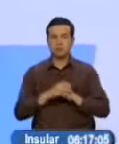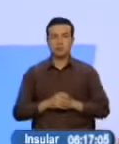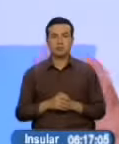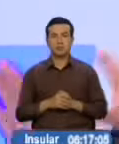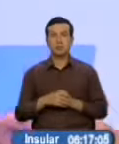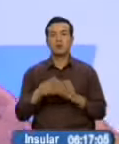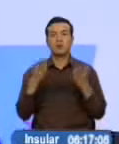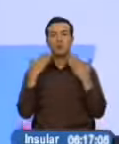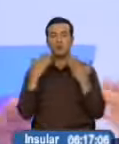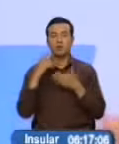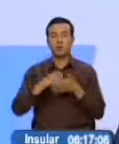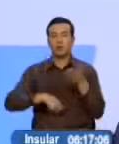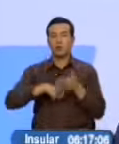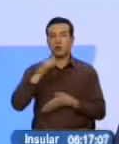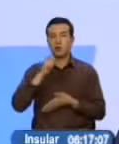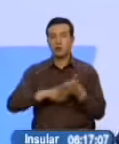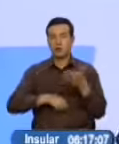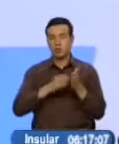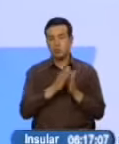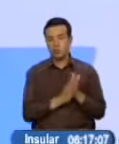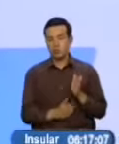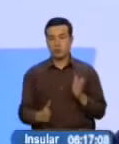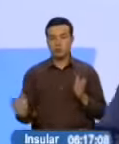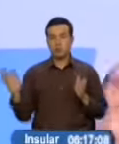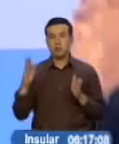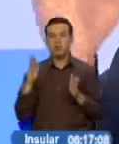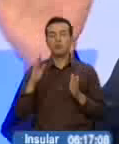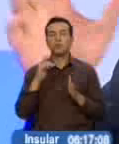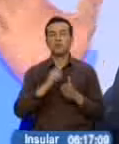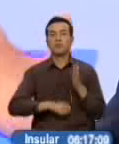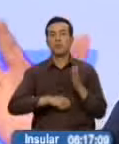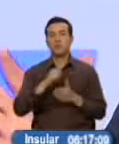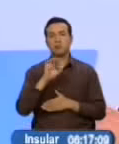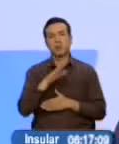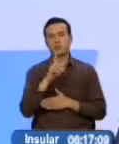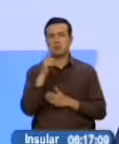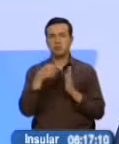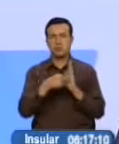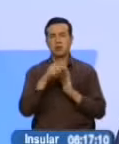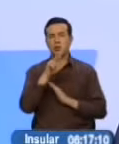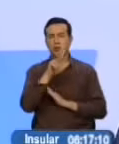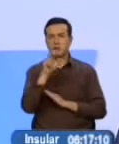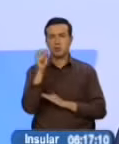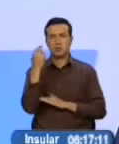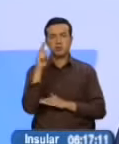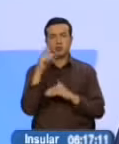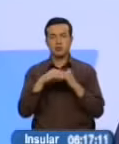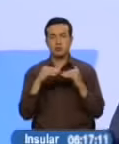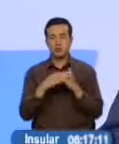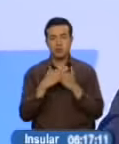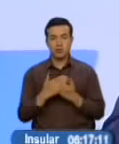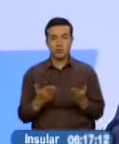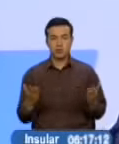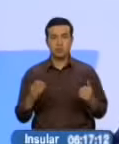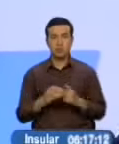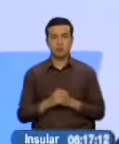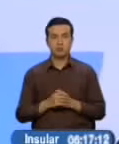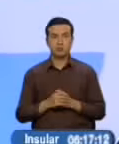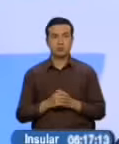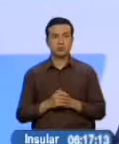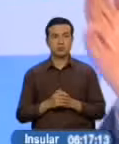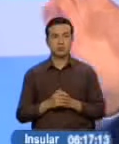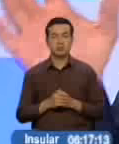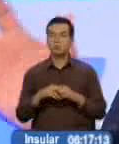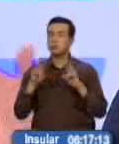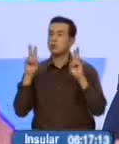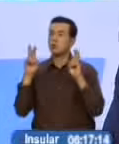En Guayaquil contrataron a principios de este año una póliza que asegura alrededor de 1.300 millones de dólares en activos. Cuando se refiere a Guayaquil, ¿a qué se